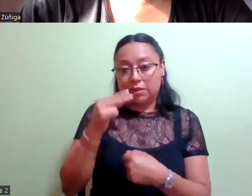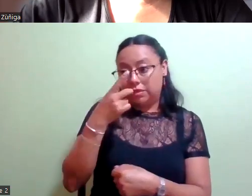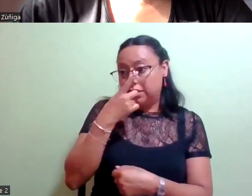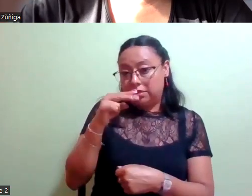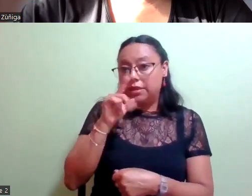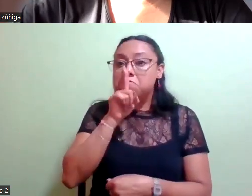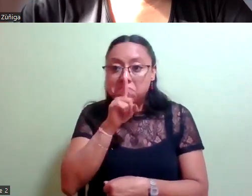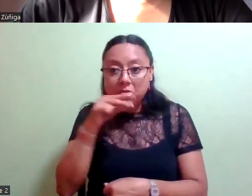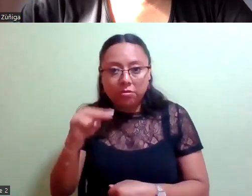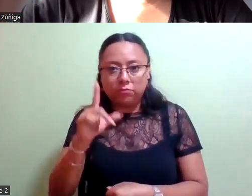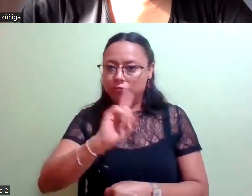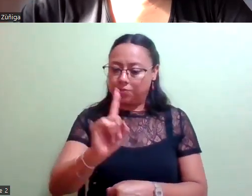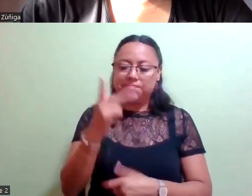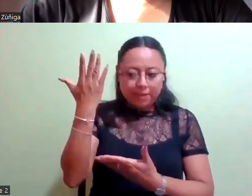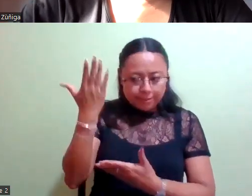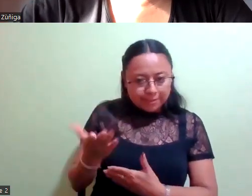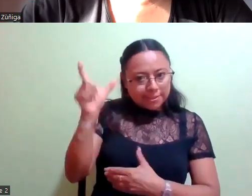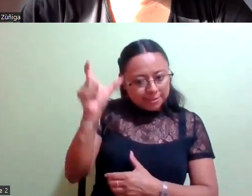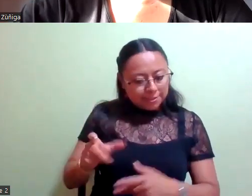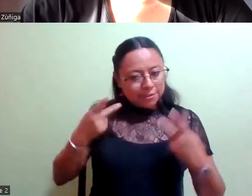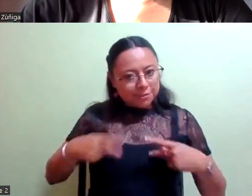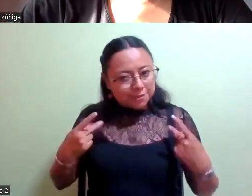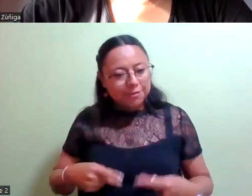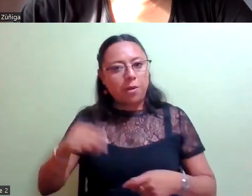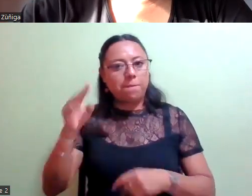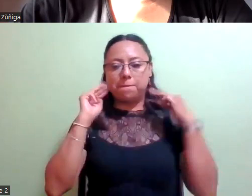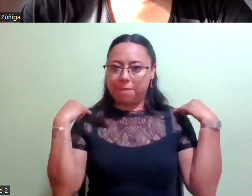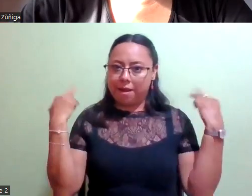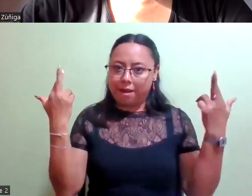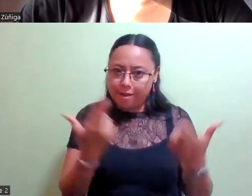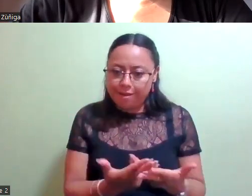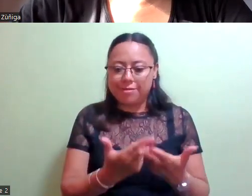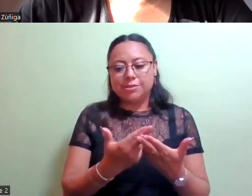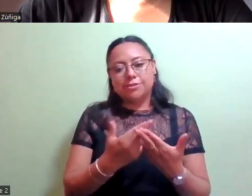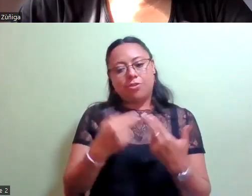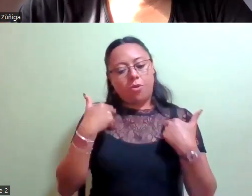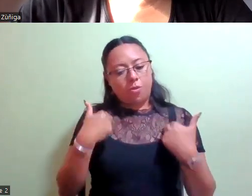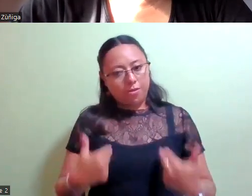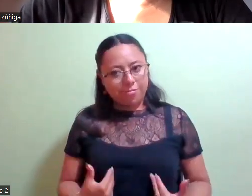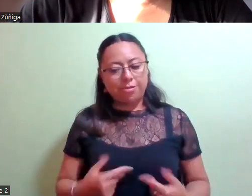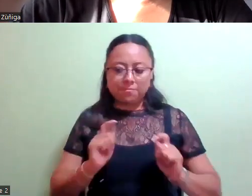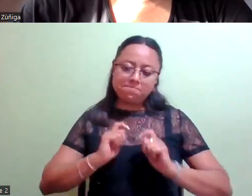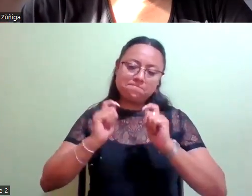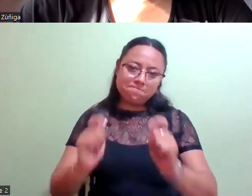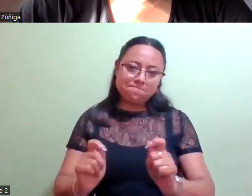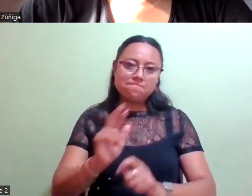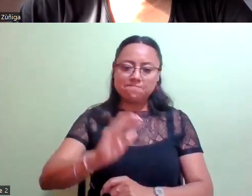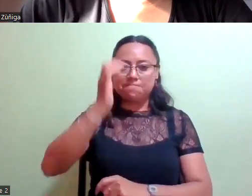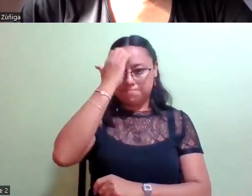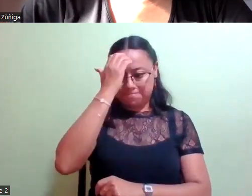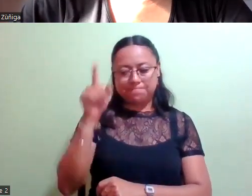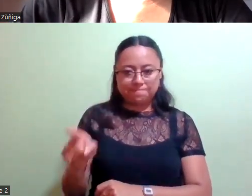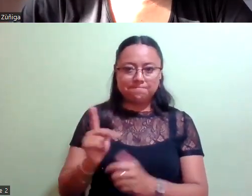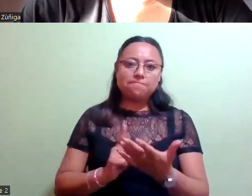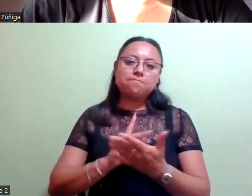la persona, al maestro, al ser humano, le otorgaremos este reconocimiento póstumo. Y en la categoría